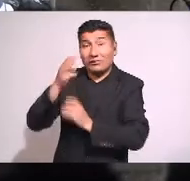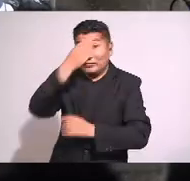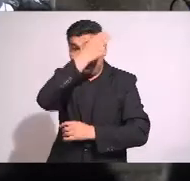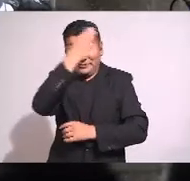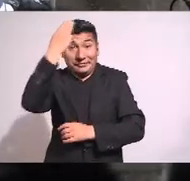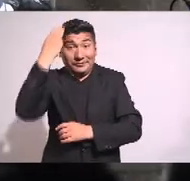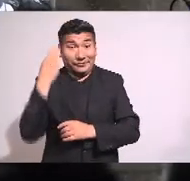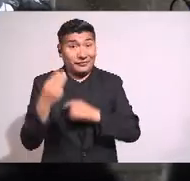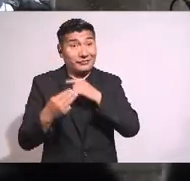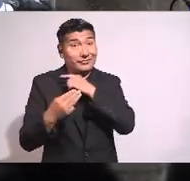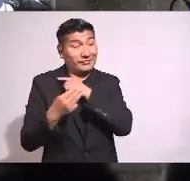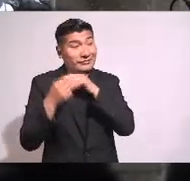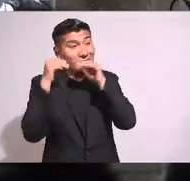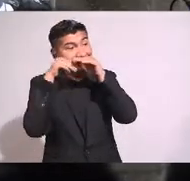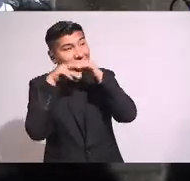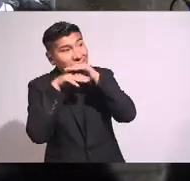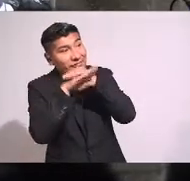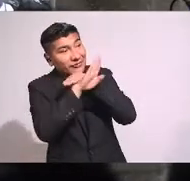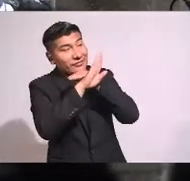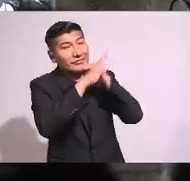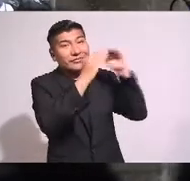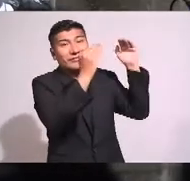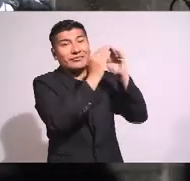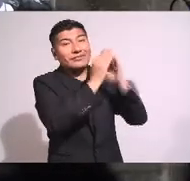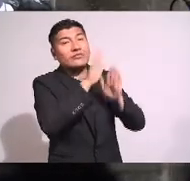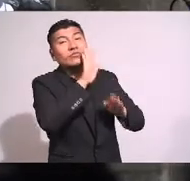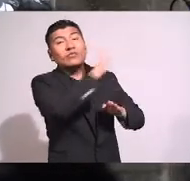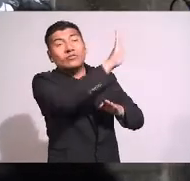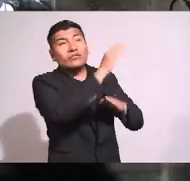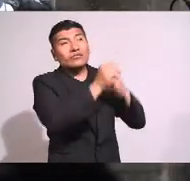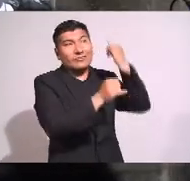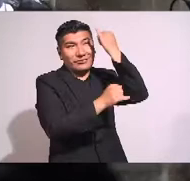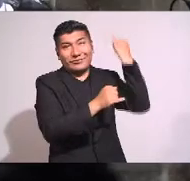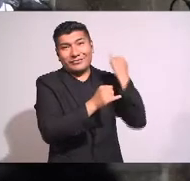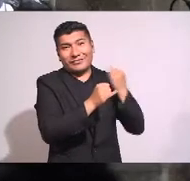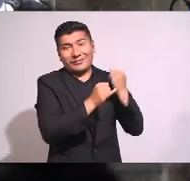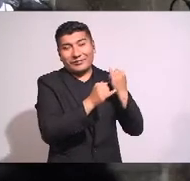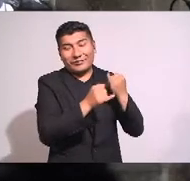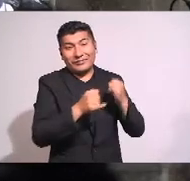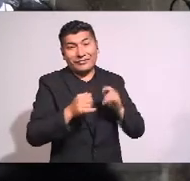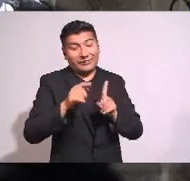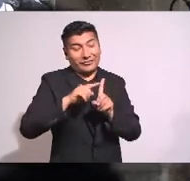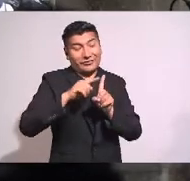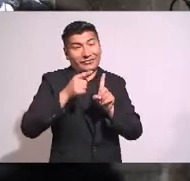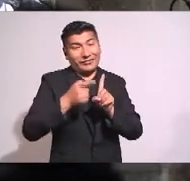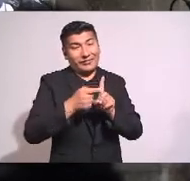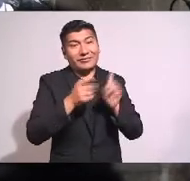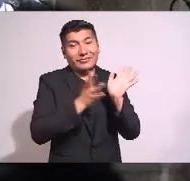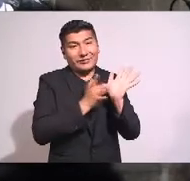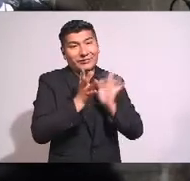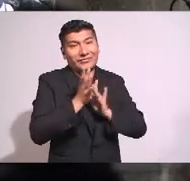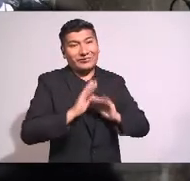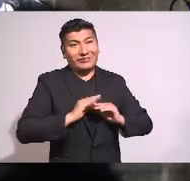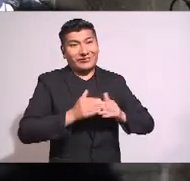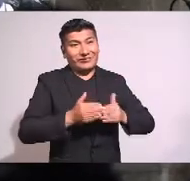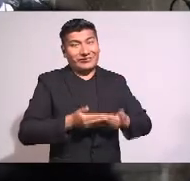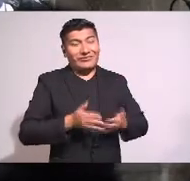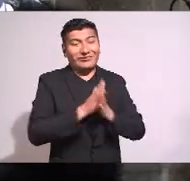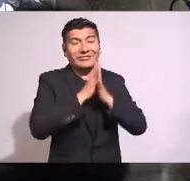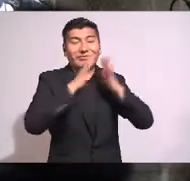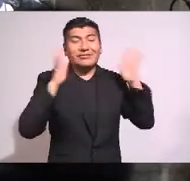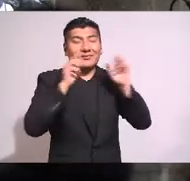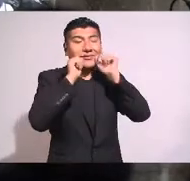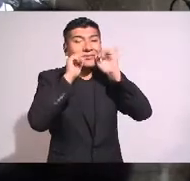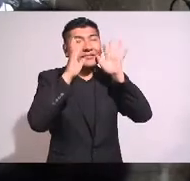María entra en la casa de Isabel llevando a Jesús la gran bendición,